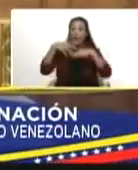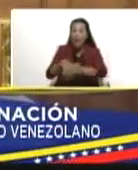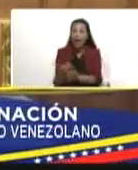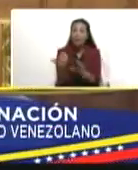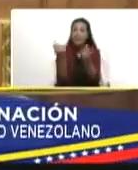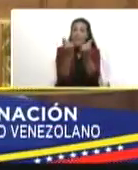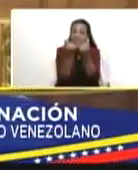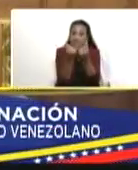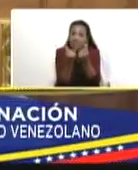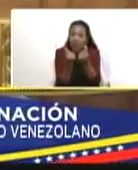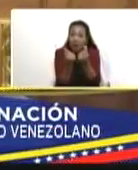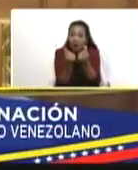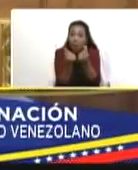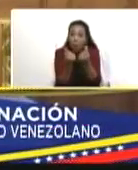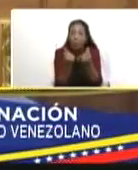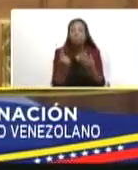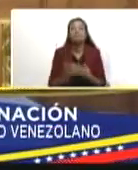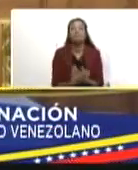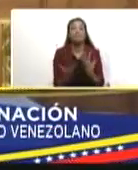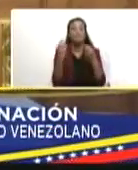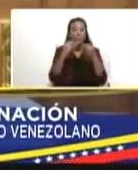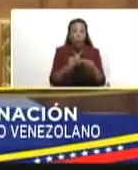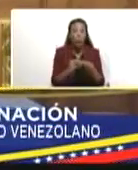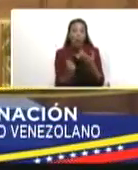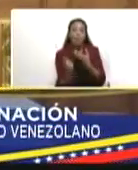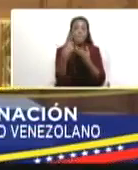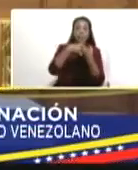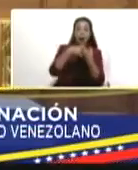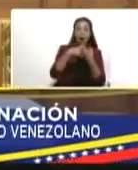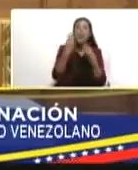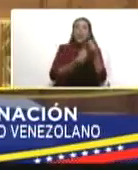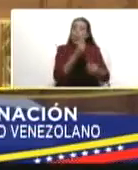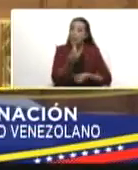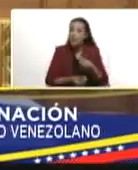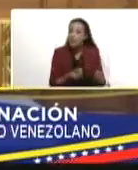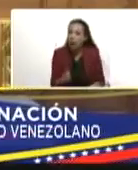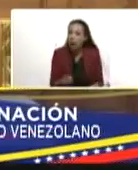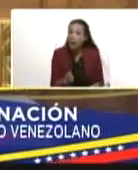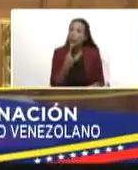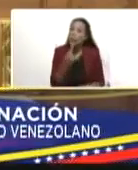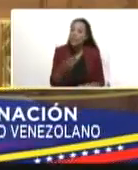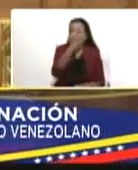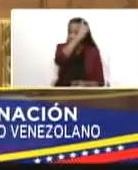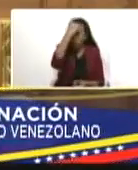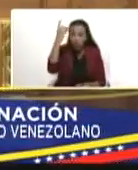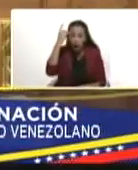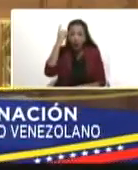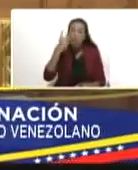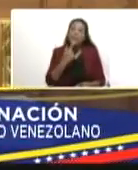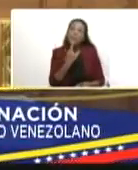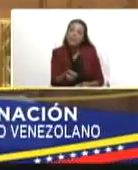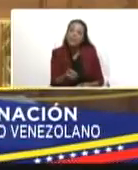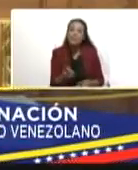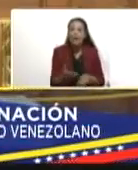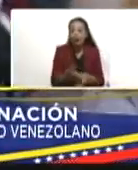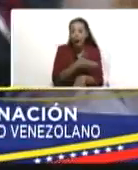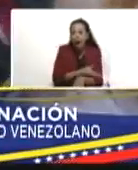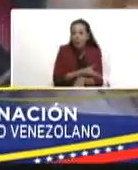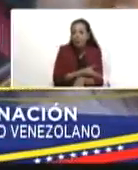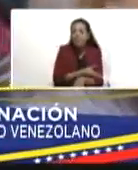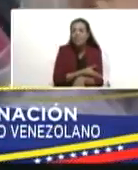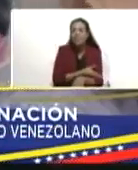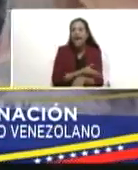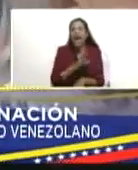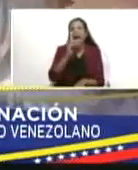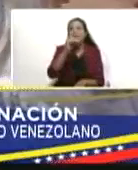integrado indexado y cómo lo hacemos como decía Dios dado perdón como nuestro gran